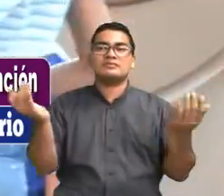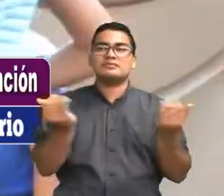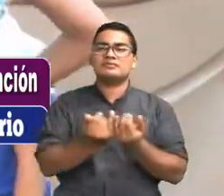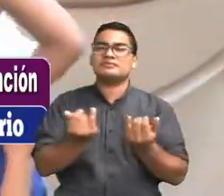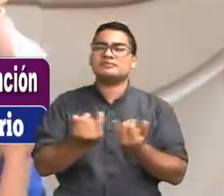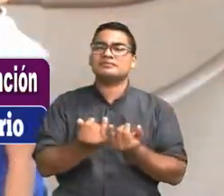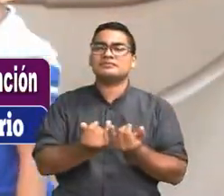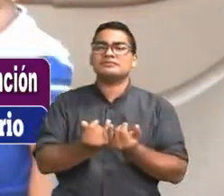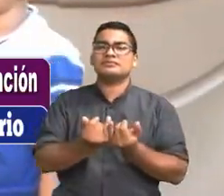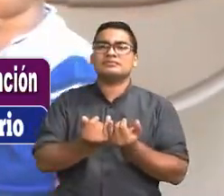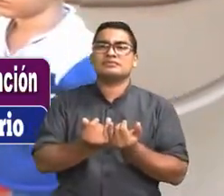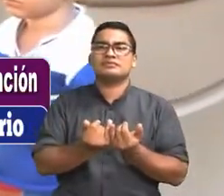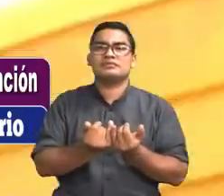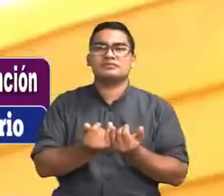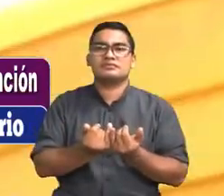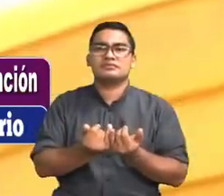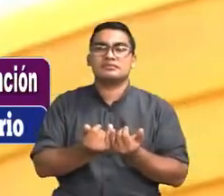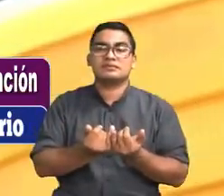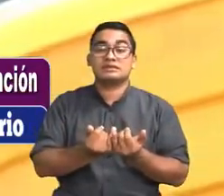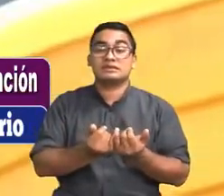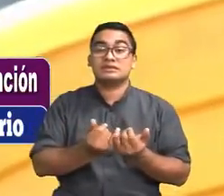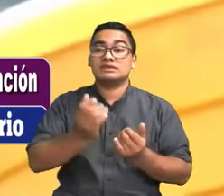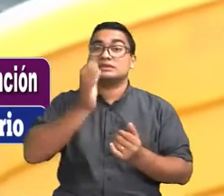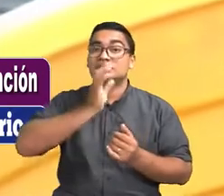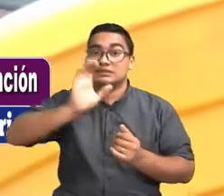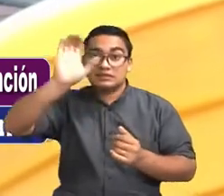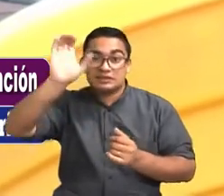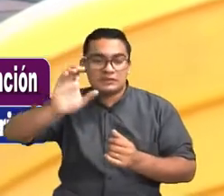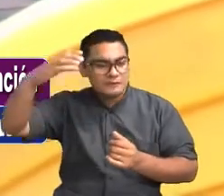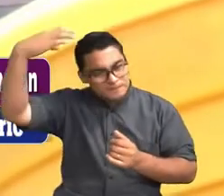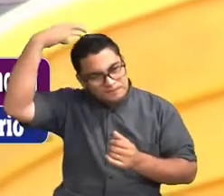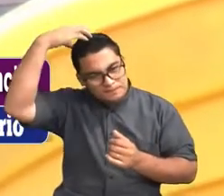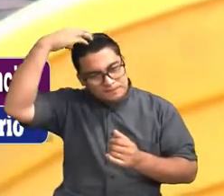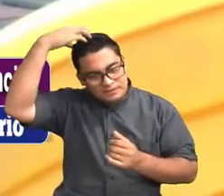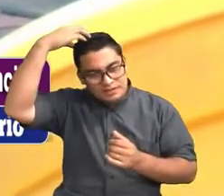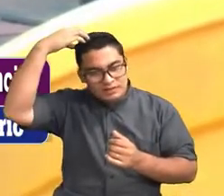ese desarrollo de su cerebro. El cerebrito se va